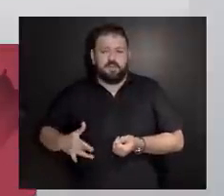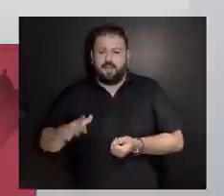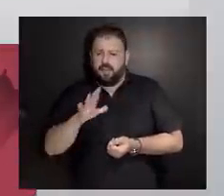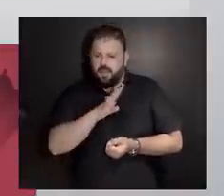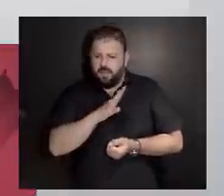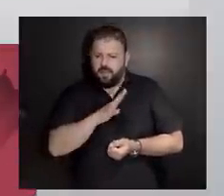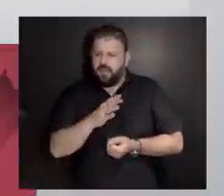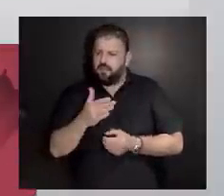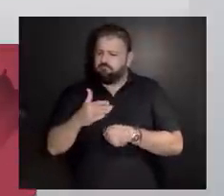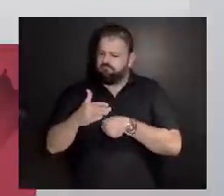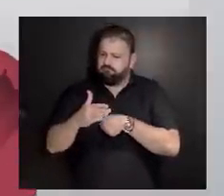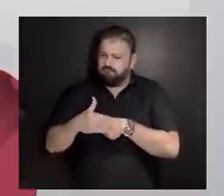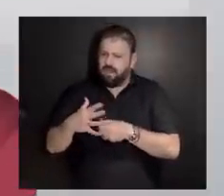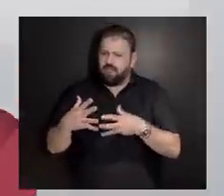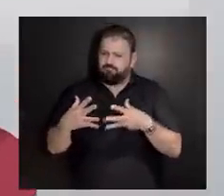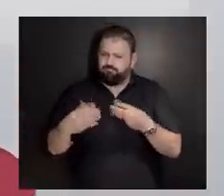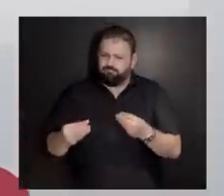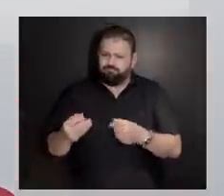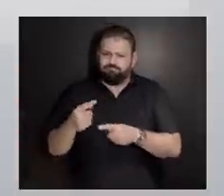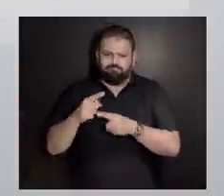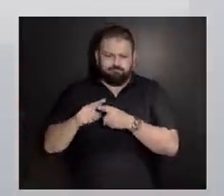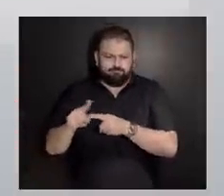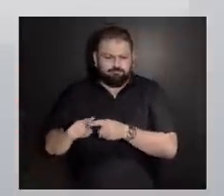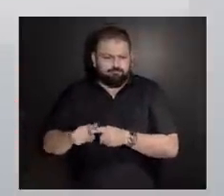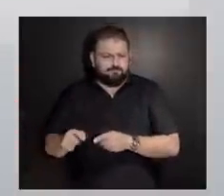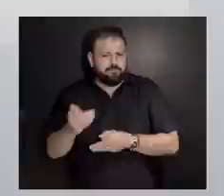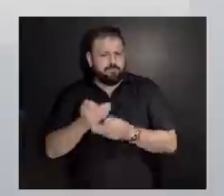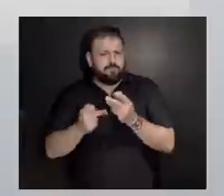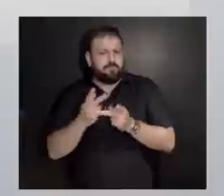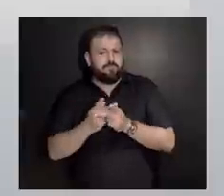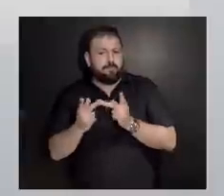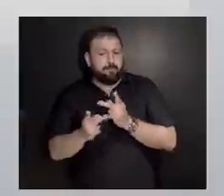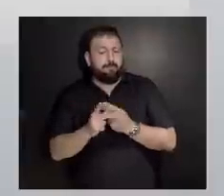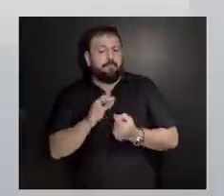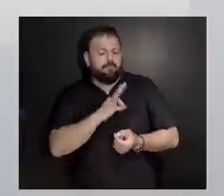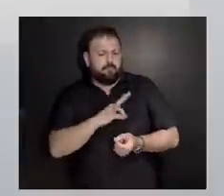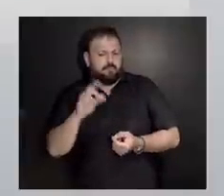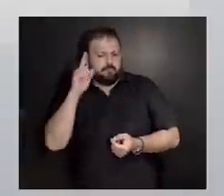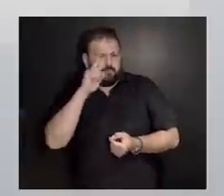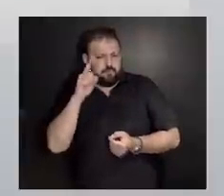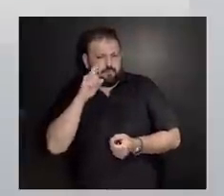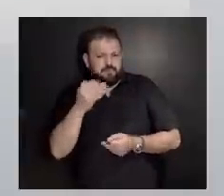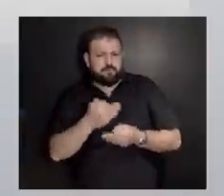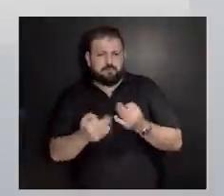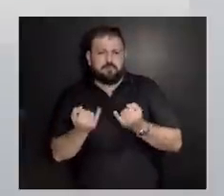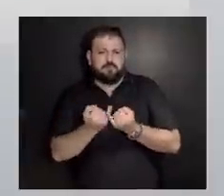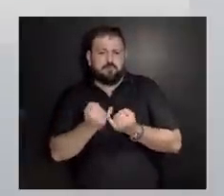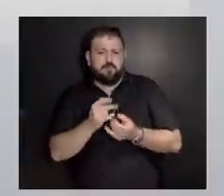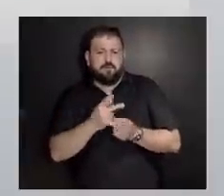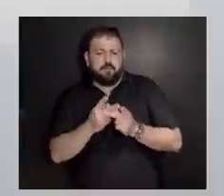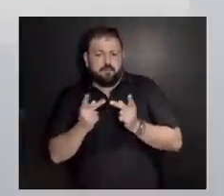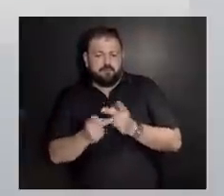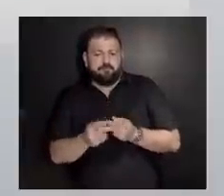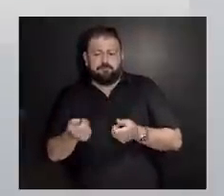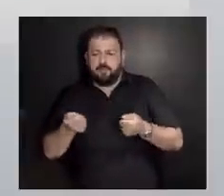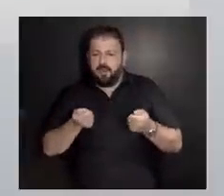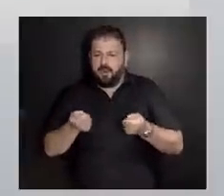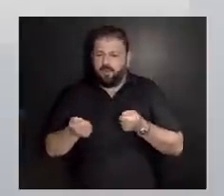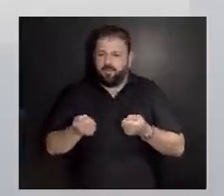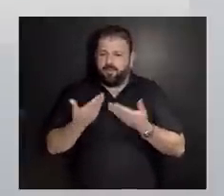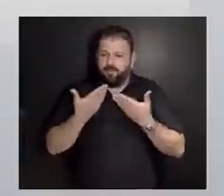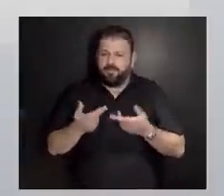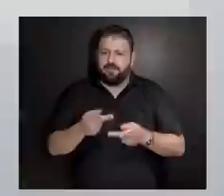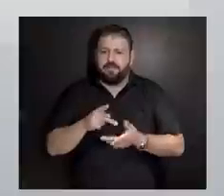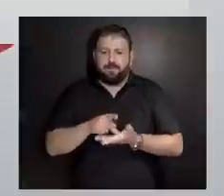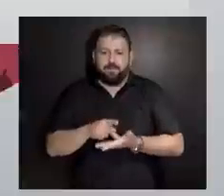más productos que a través de sus ingredientes podríamos recomendar ¿no? como productos para el control de peso, porque